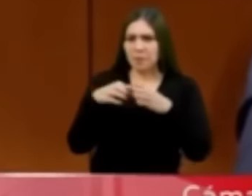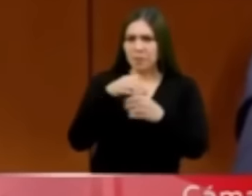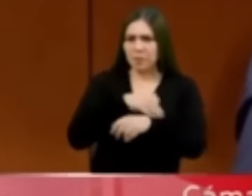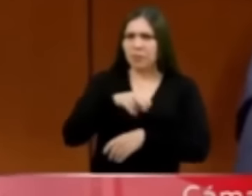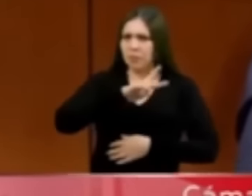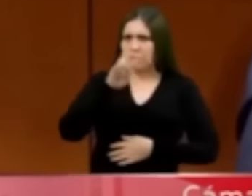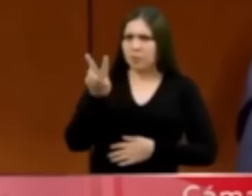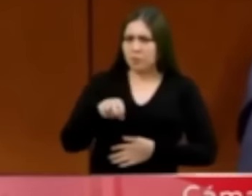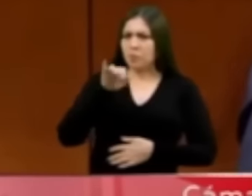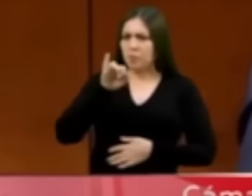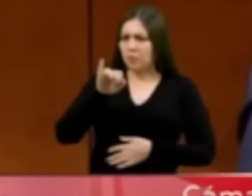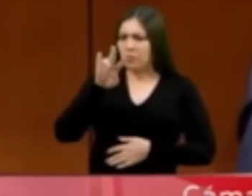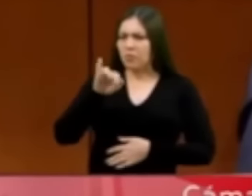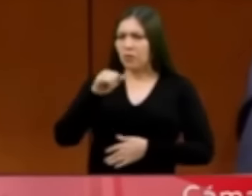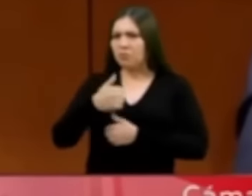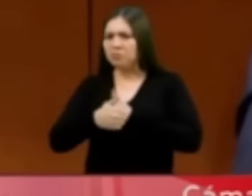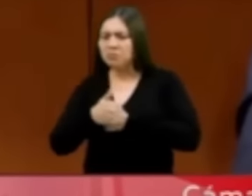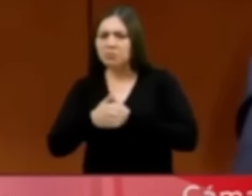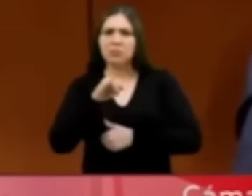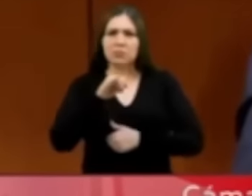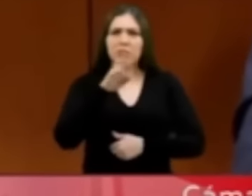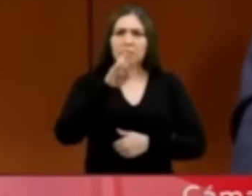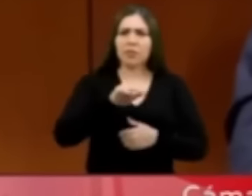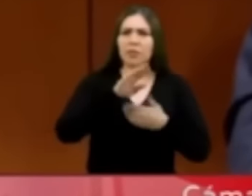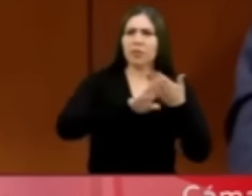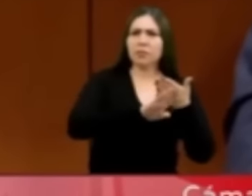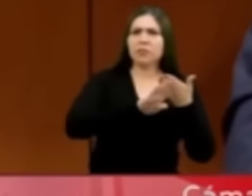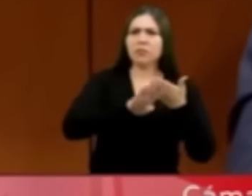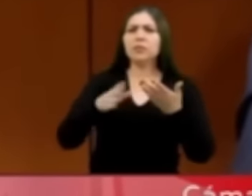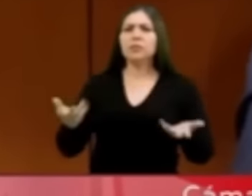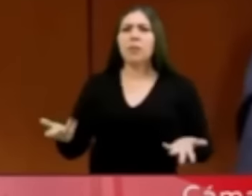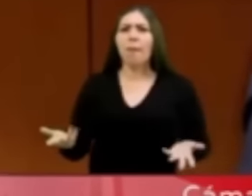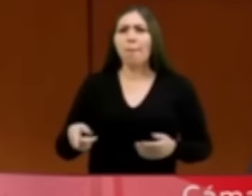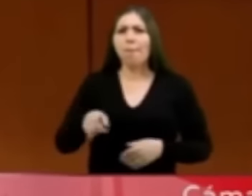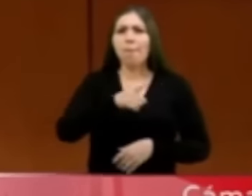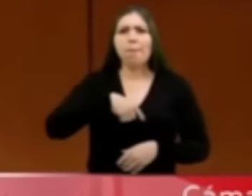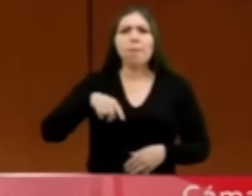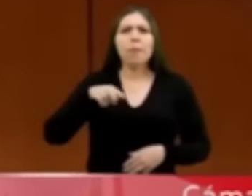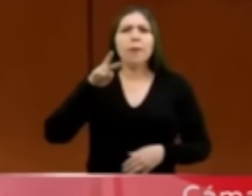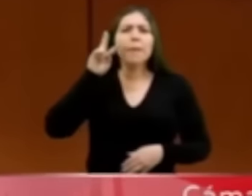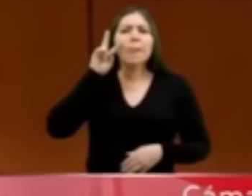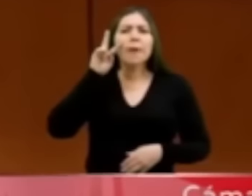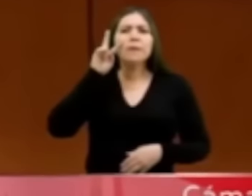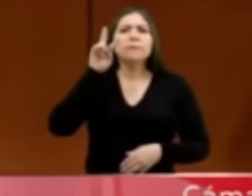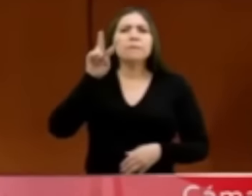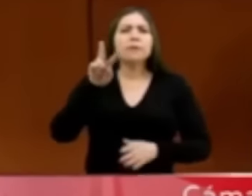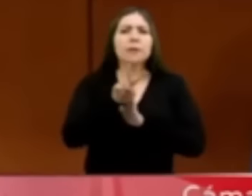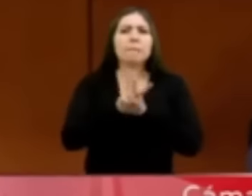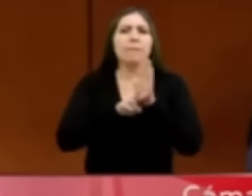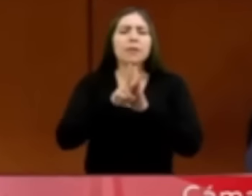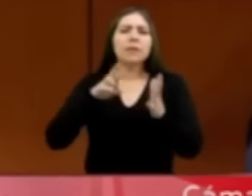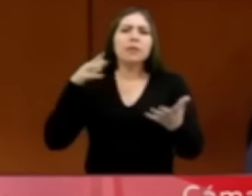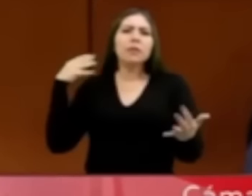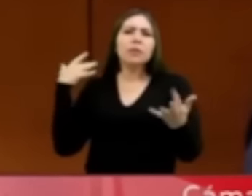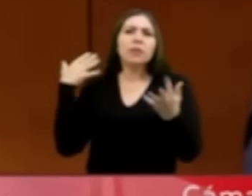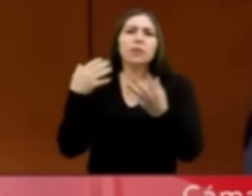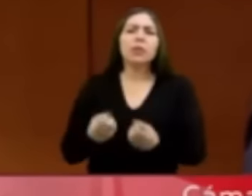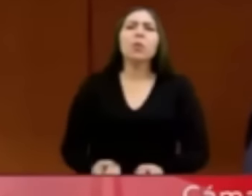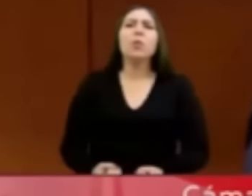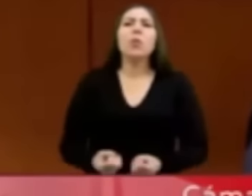claro que es combativa. ¿Cuántos videos hemos visto de Yunes Márquez